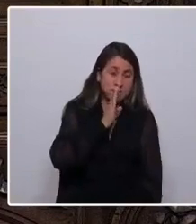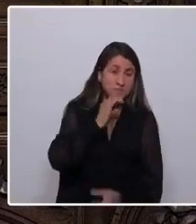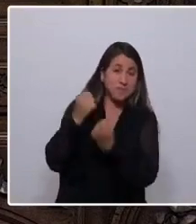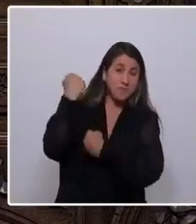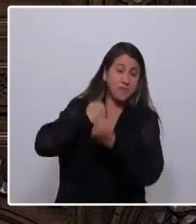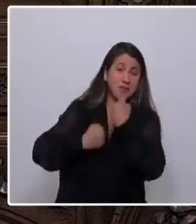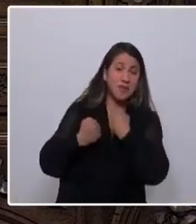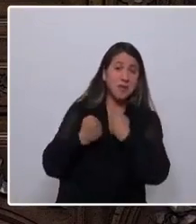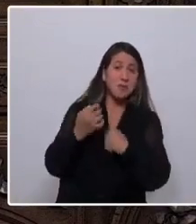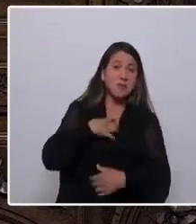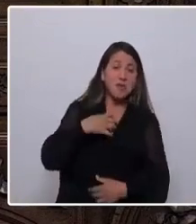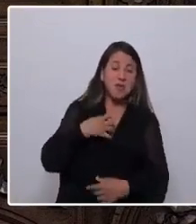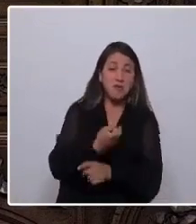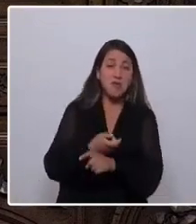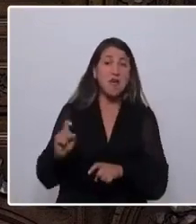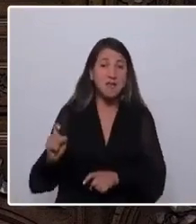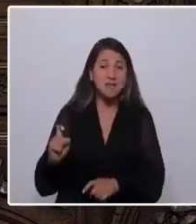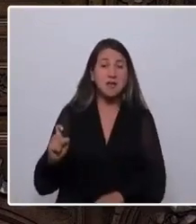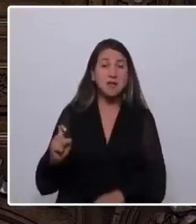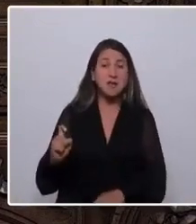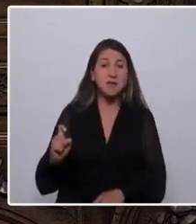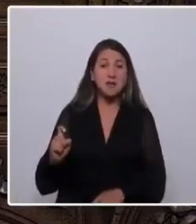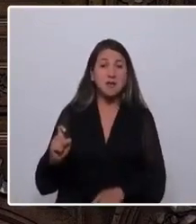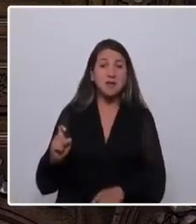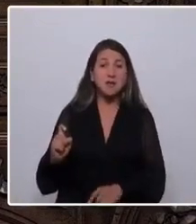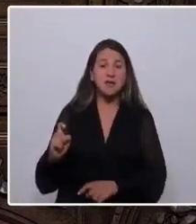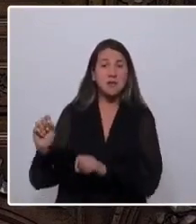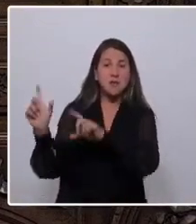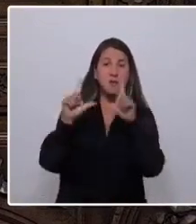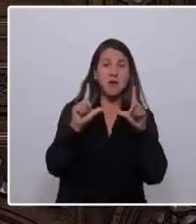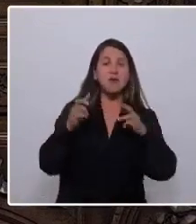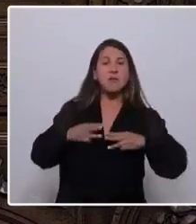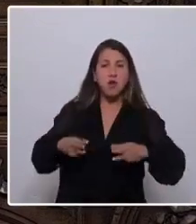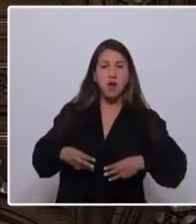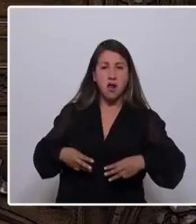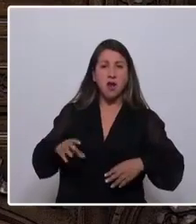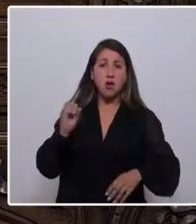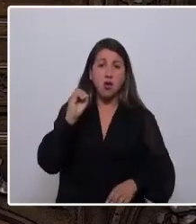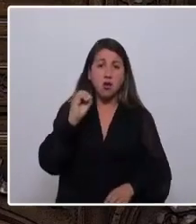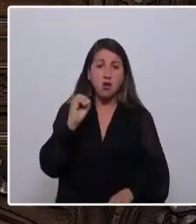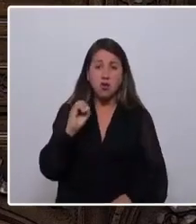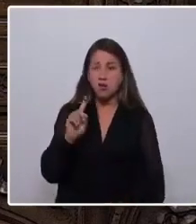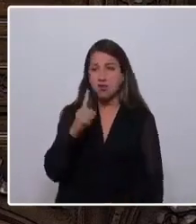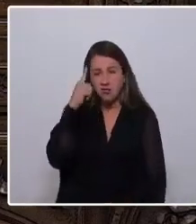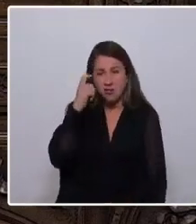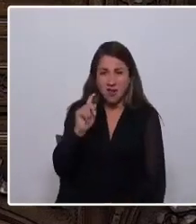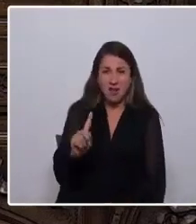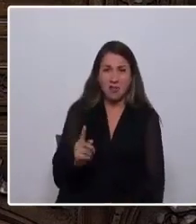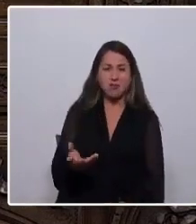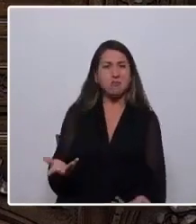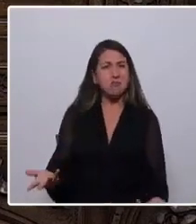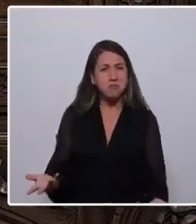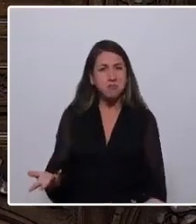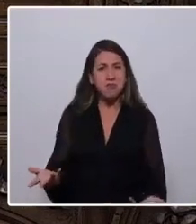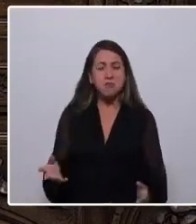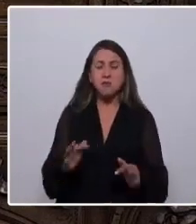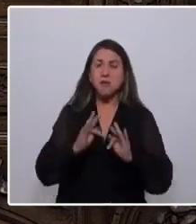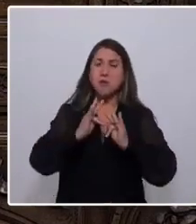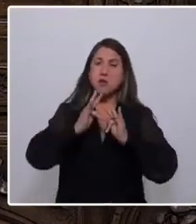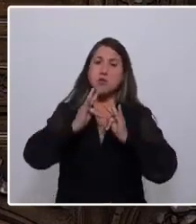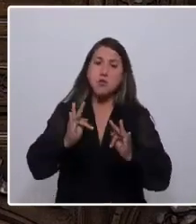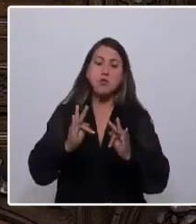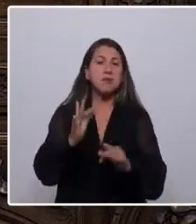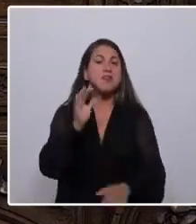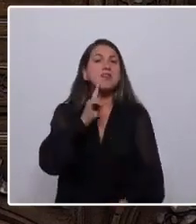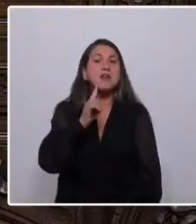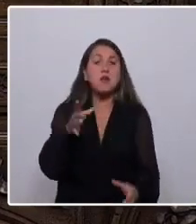las represalias, al reproche moral o a simplemente que no les crean. Para que nunca más las